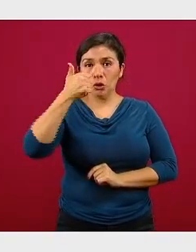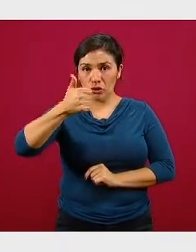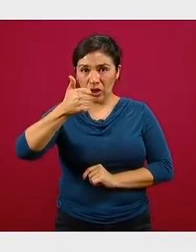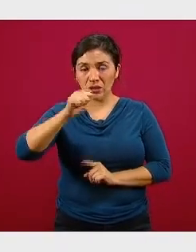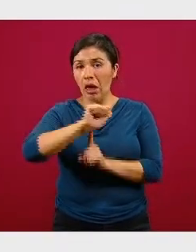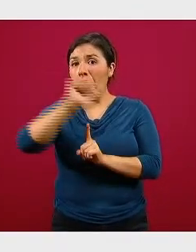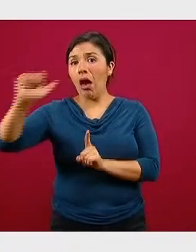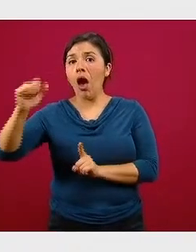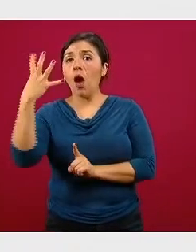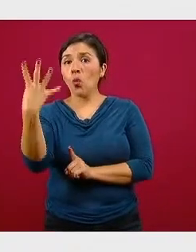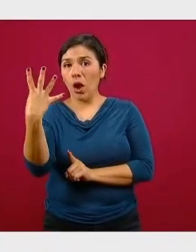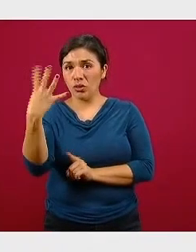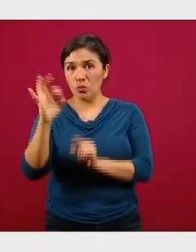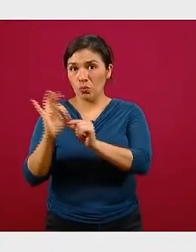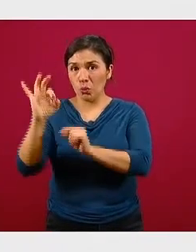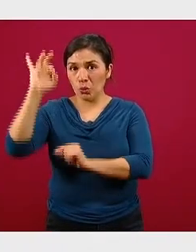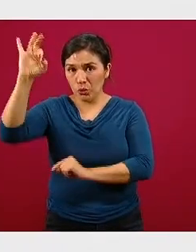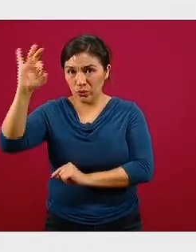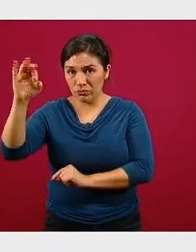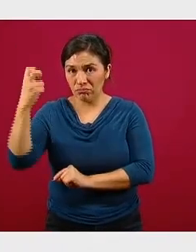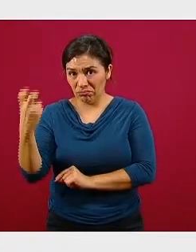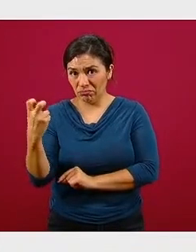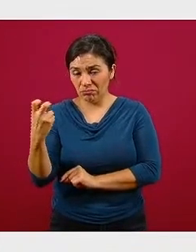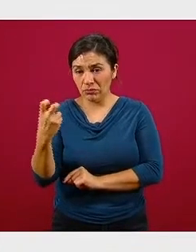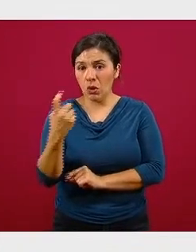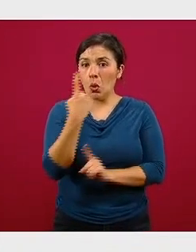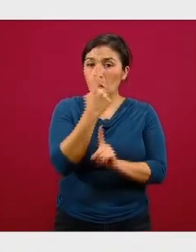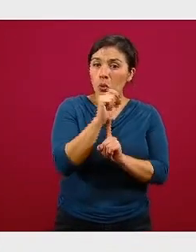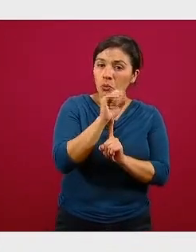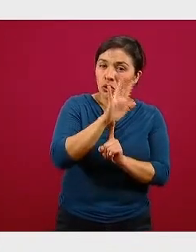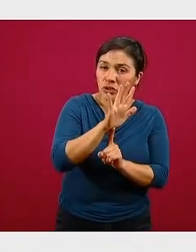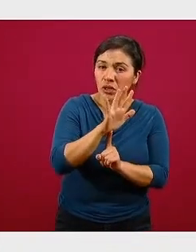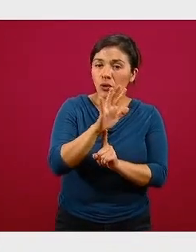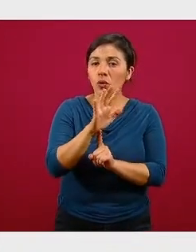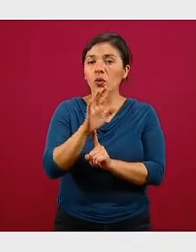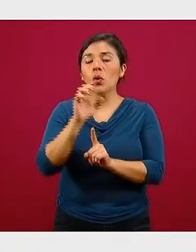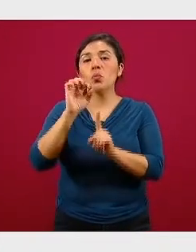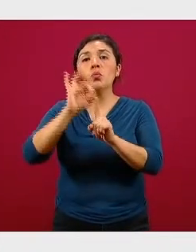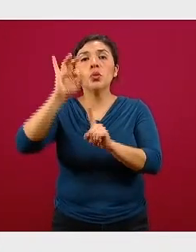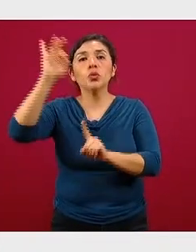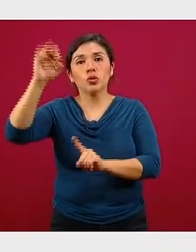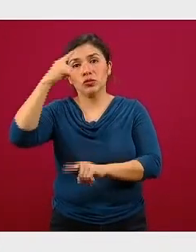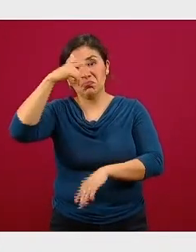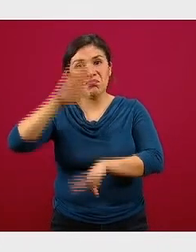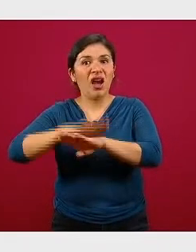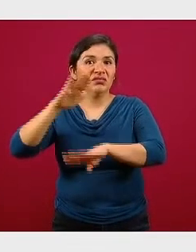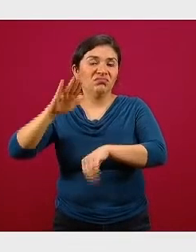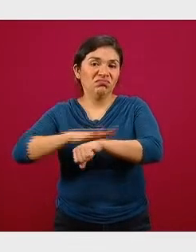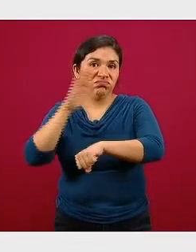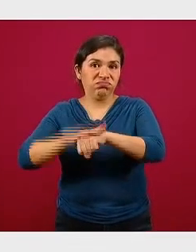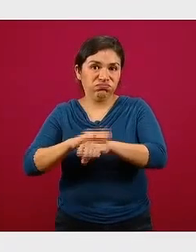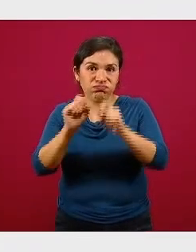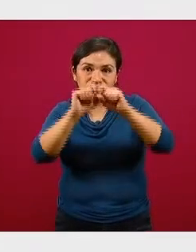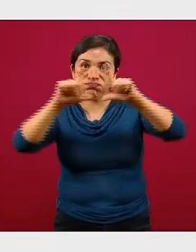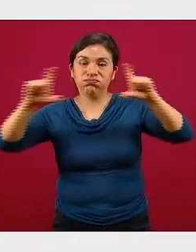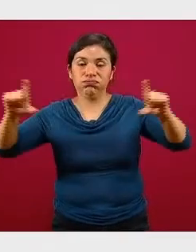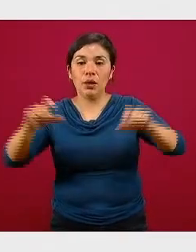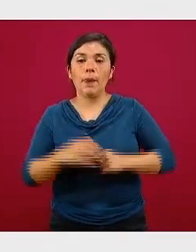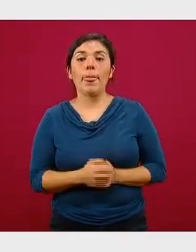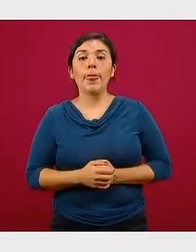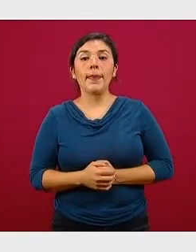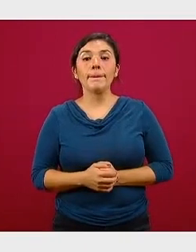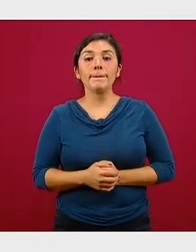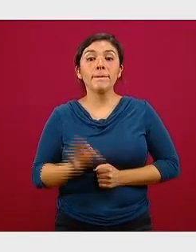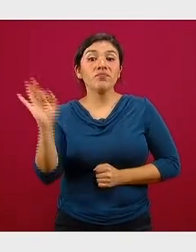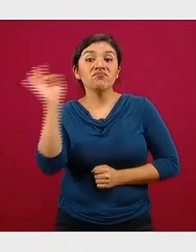2.6 a 4, o sea, 1.5 puntos de la calificación. Si